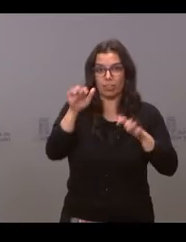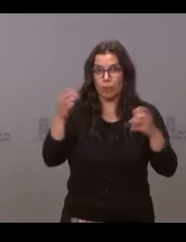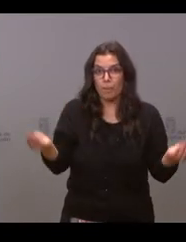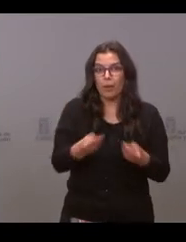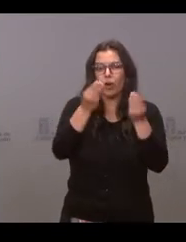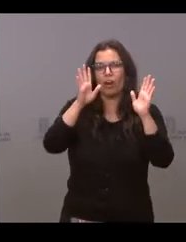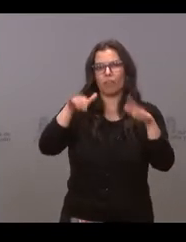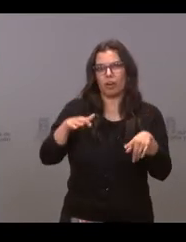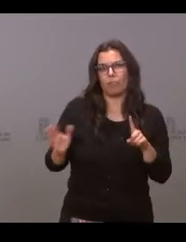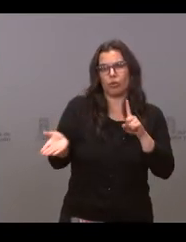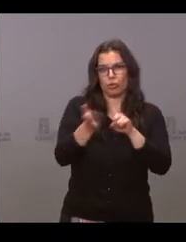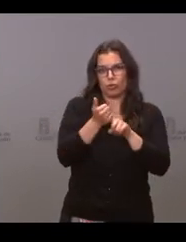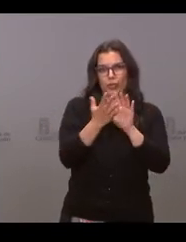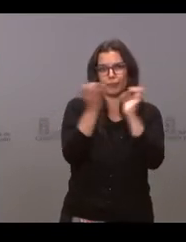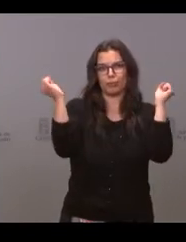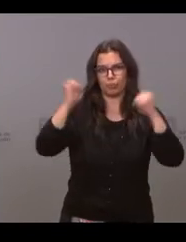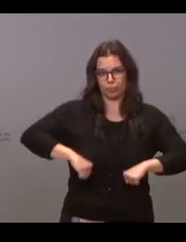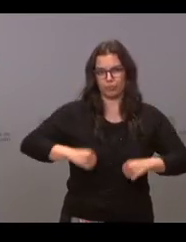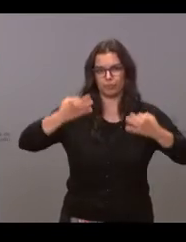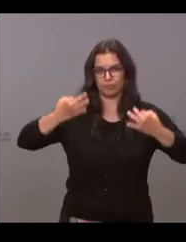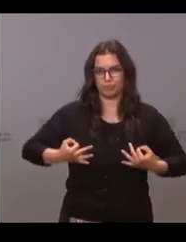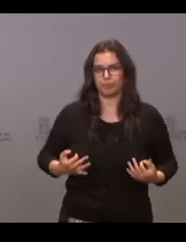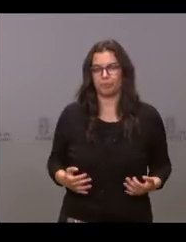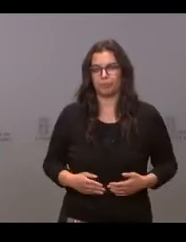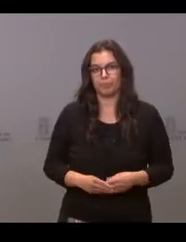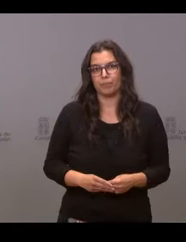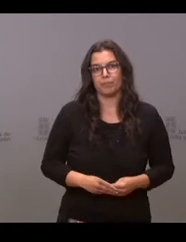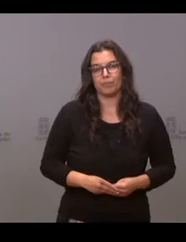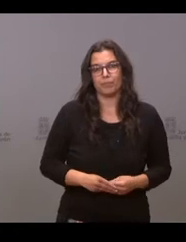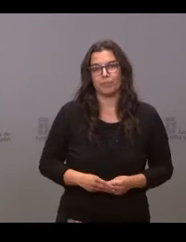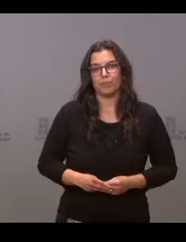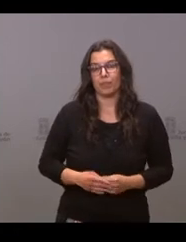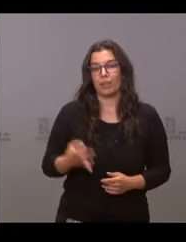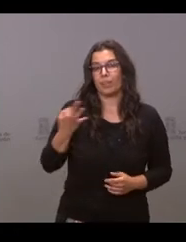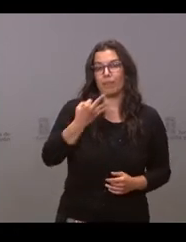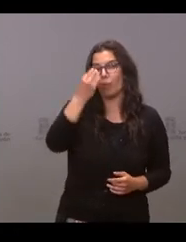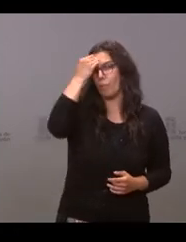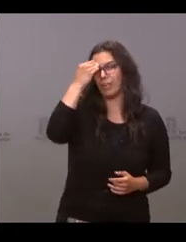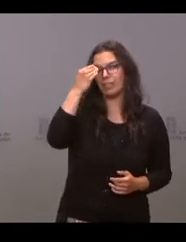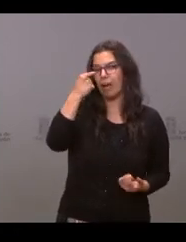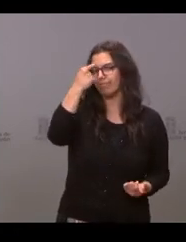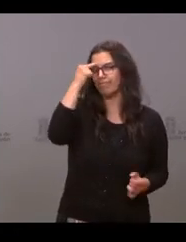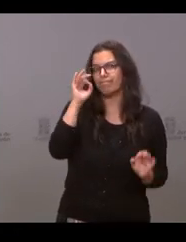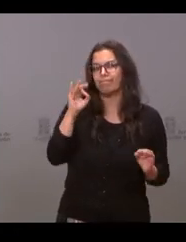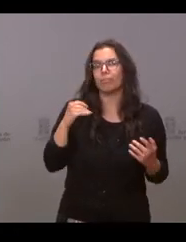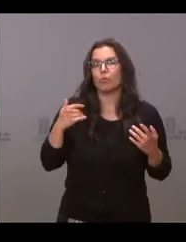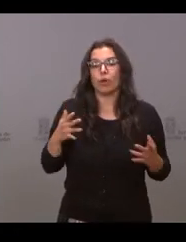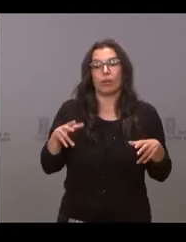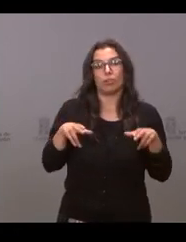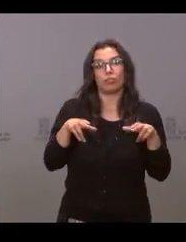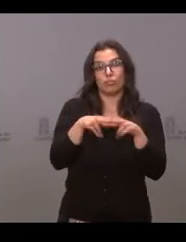conseguido poder llegar a cuatro tenemos que tener presente que las sociedades